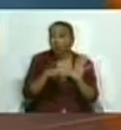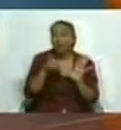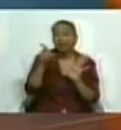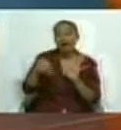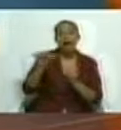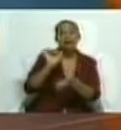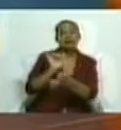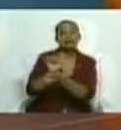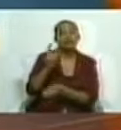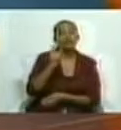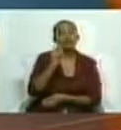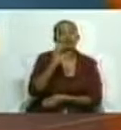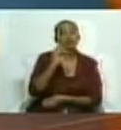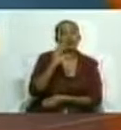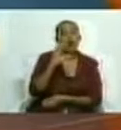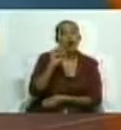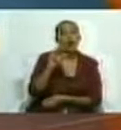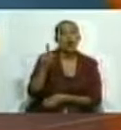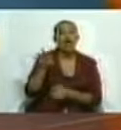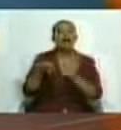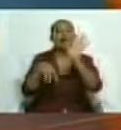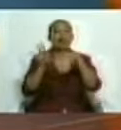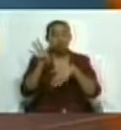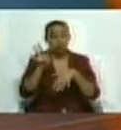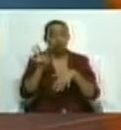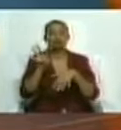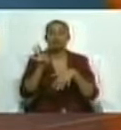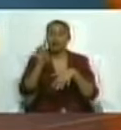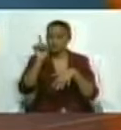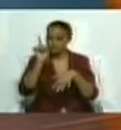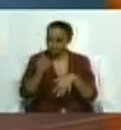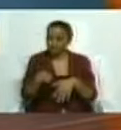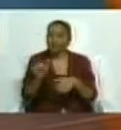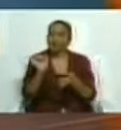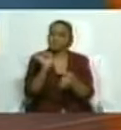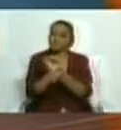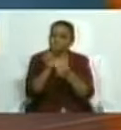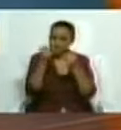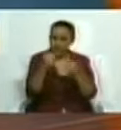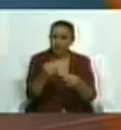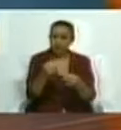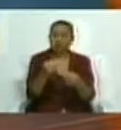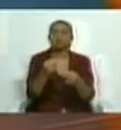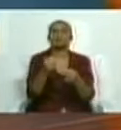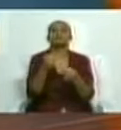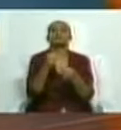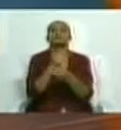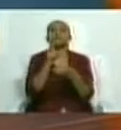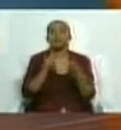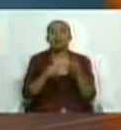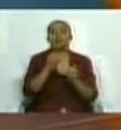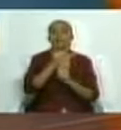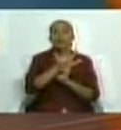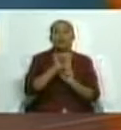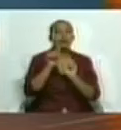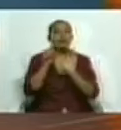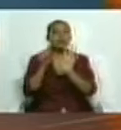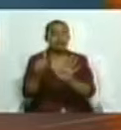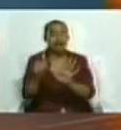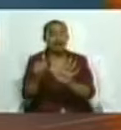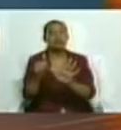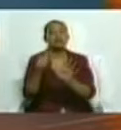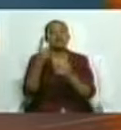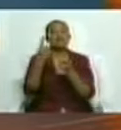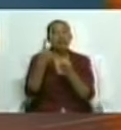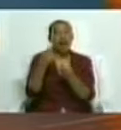14 en etapa de juicio otros cuatro han sido imputados en sede fiscal y hay 56 ciudadanos con orden de aprensión